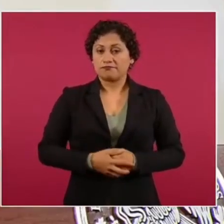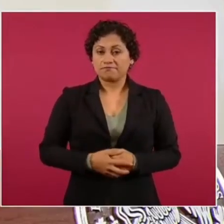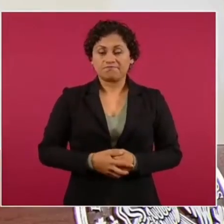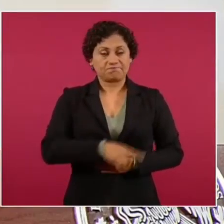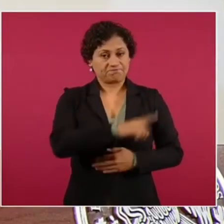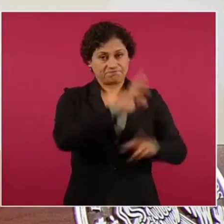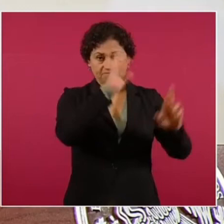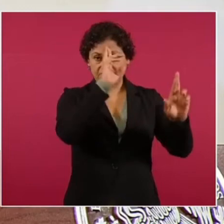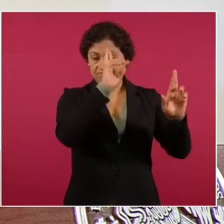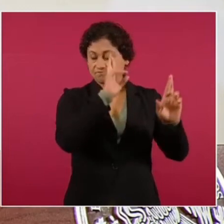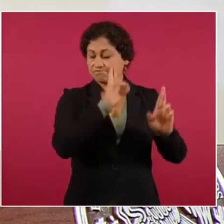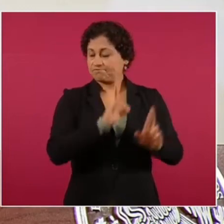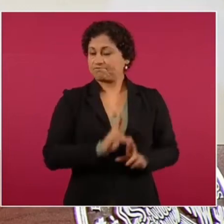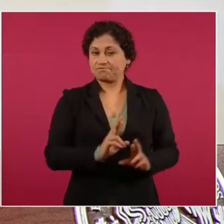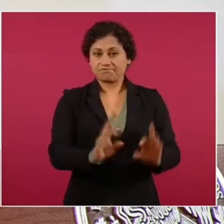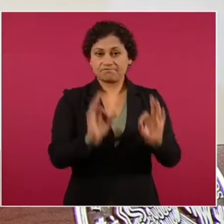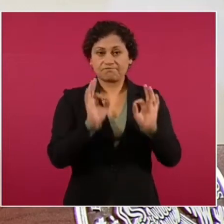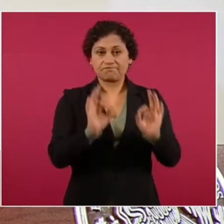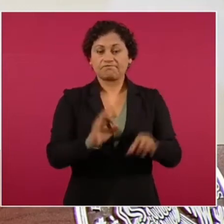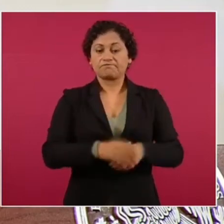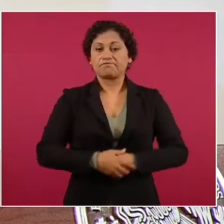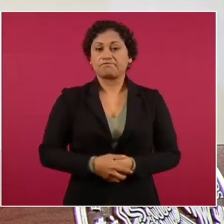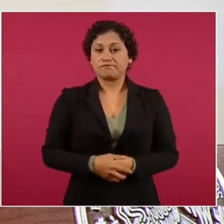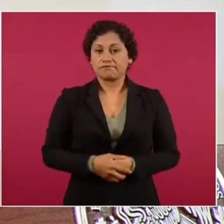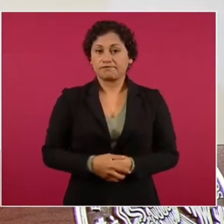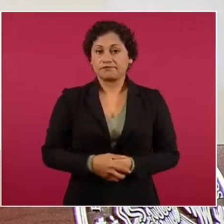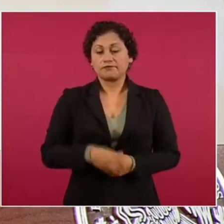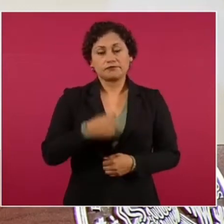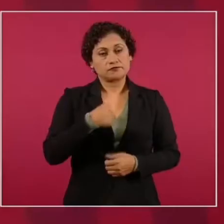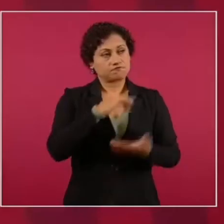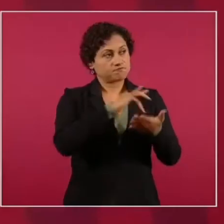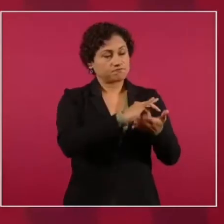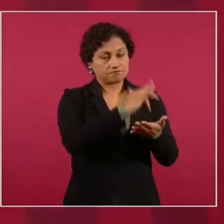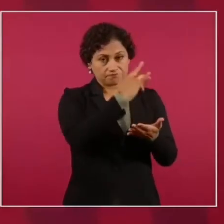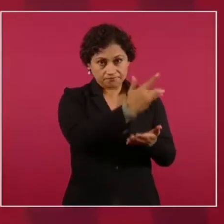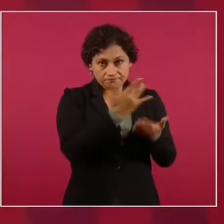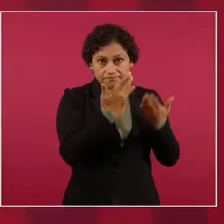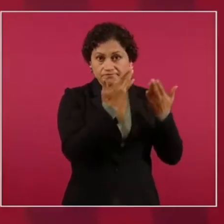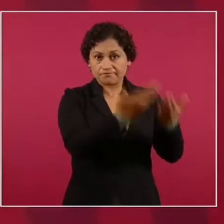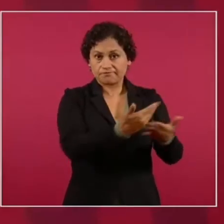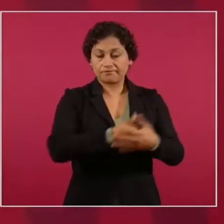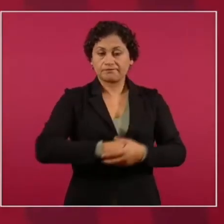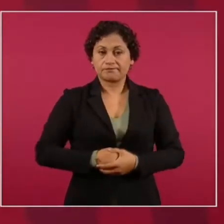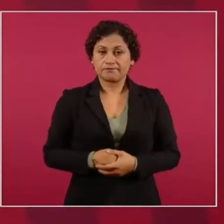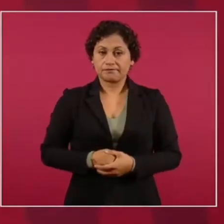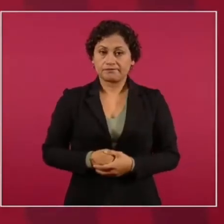muy respetuoso. Mi agradecimiento